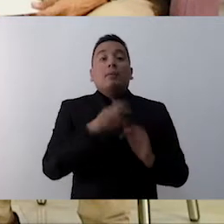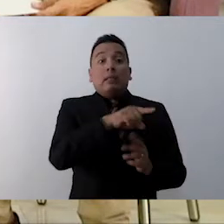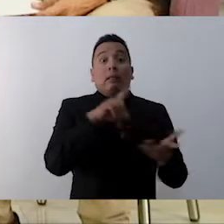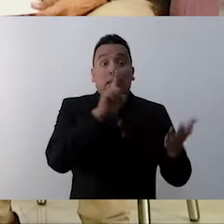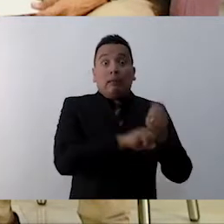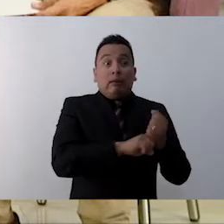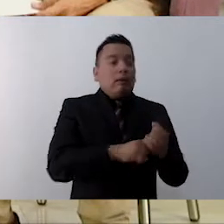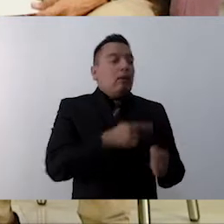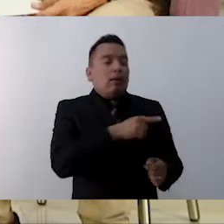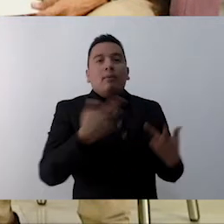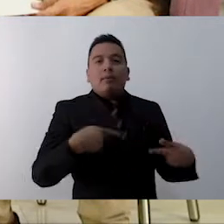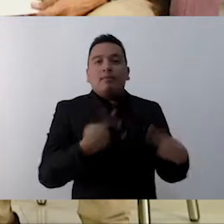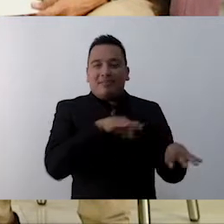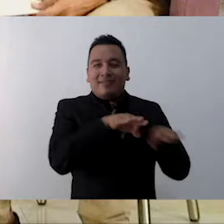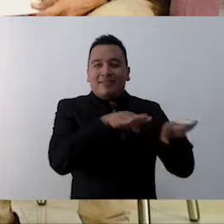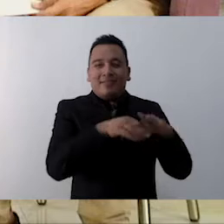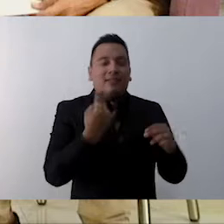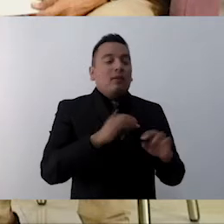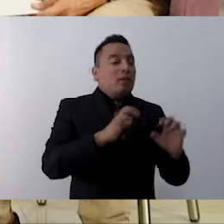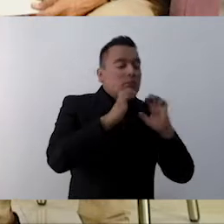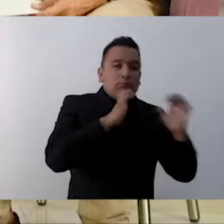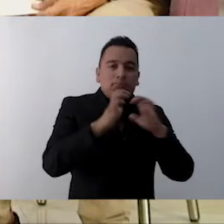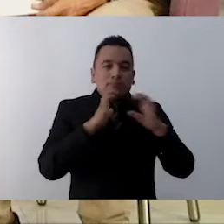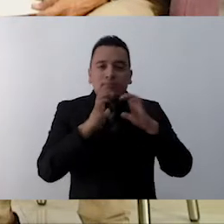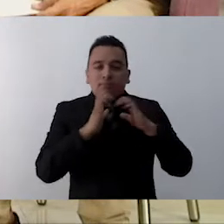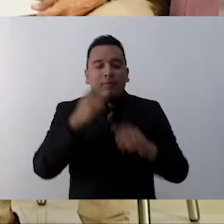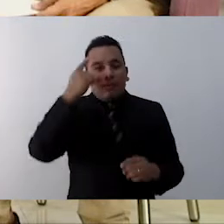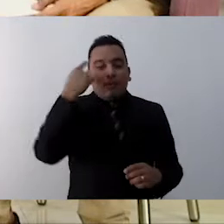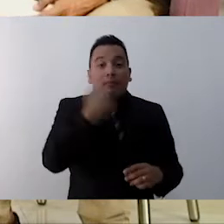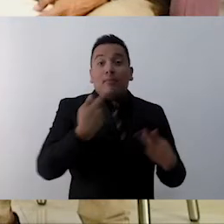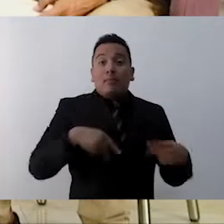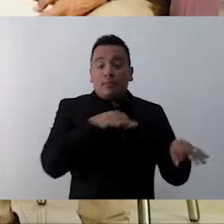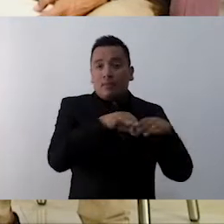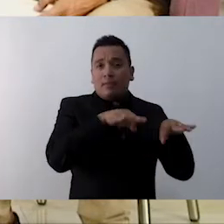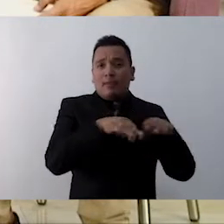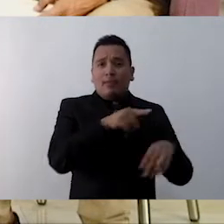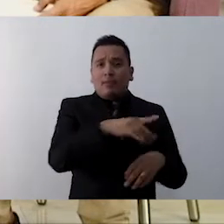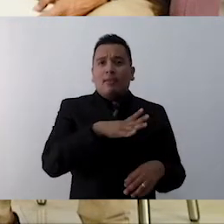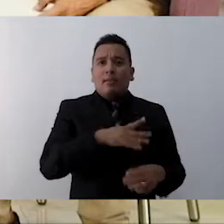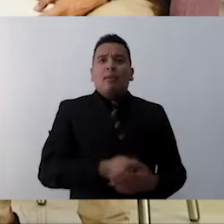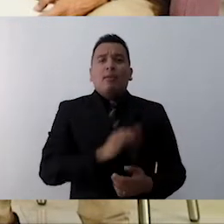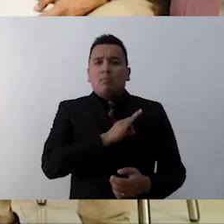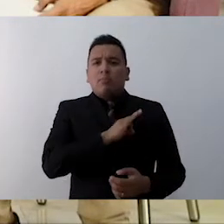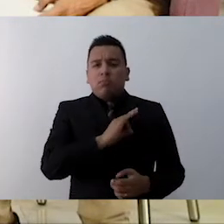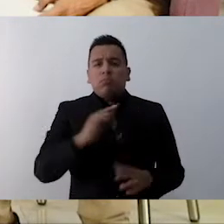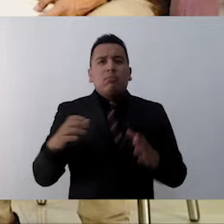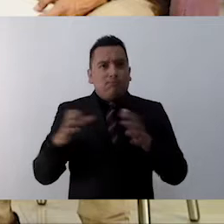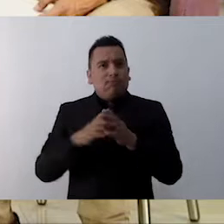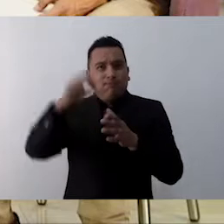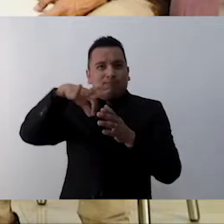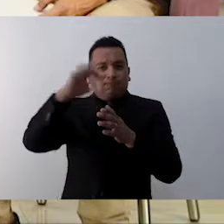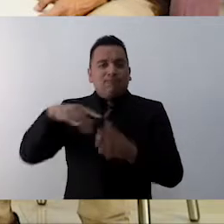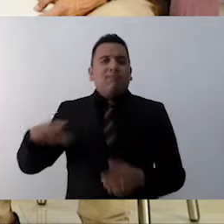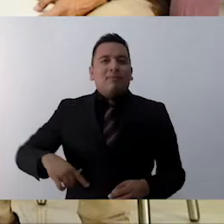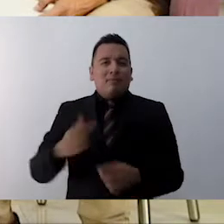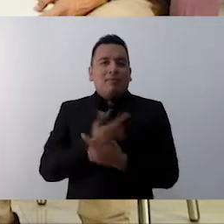fomentar y permitir e incluso garantizar que sus trabajadoras y trabajadores puedan participar